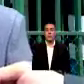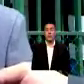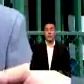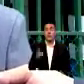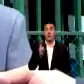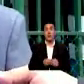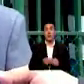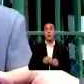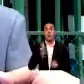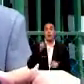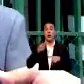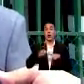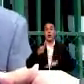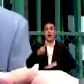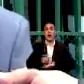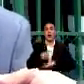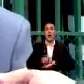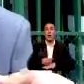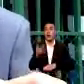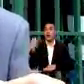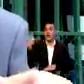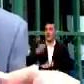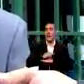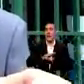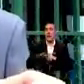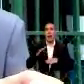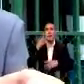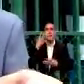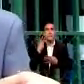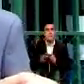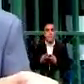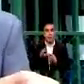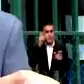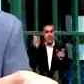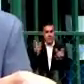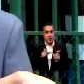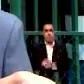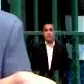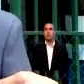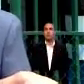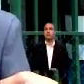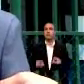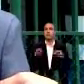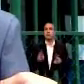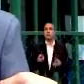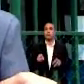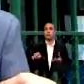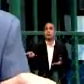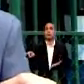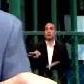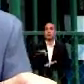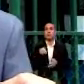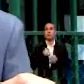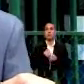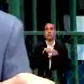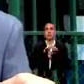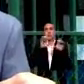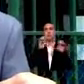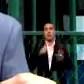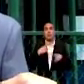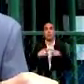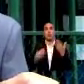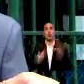Participa una exgerenta que en días anteriores fue ya procesada por la Fiscalía y los mismos representantes de empresa, pero vuelve a aclarar, es un